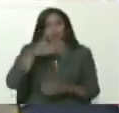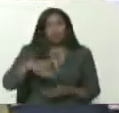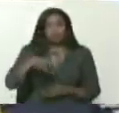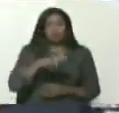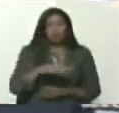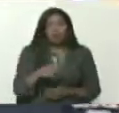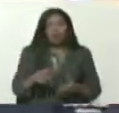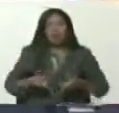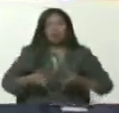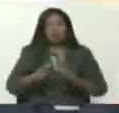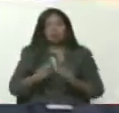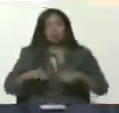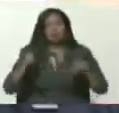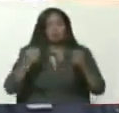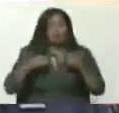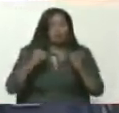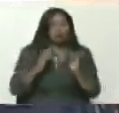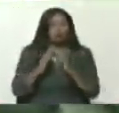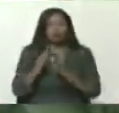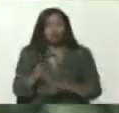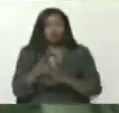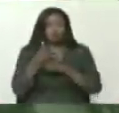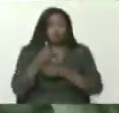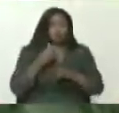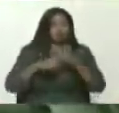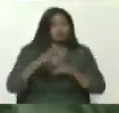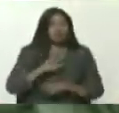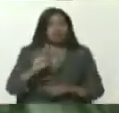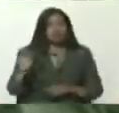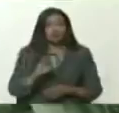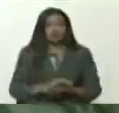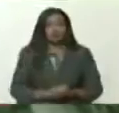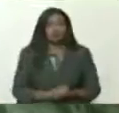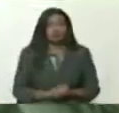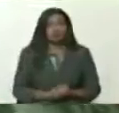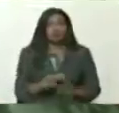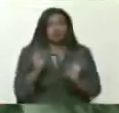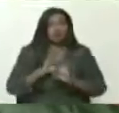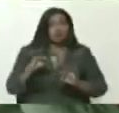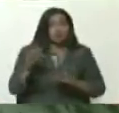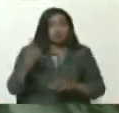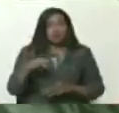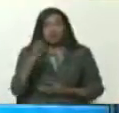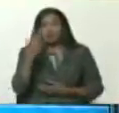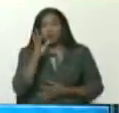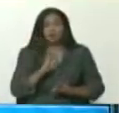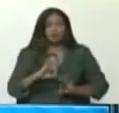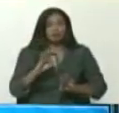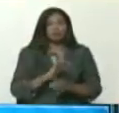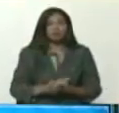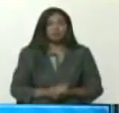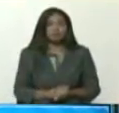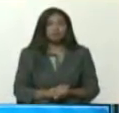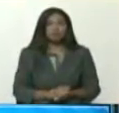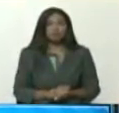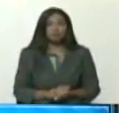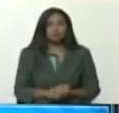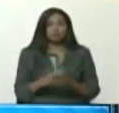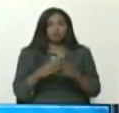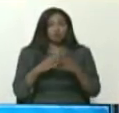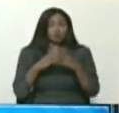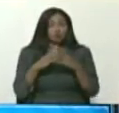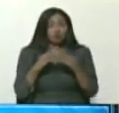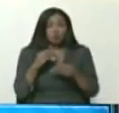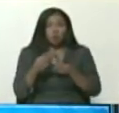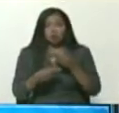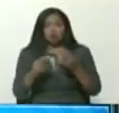lista, preparada y bien armada para defender la patria. Que nadie tenga duda de esto. Todo lo hacemos por